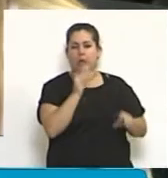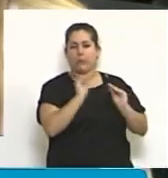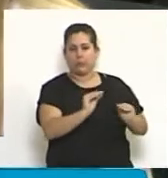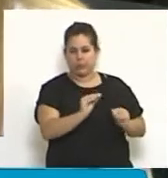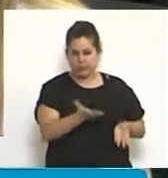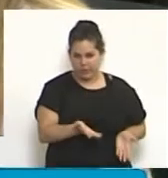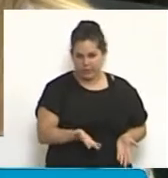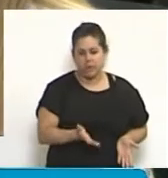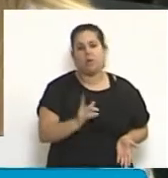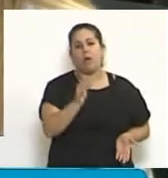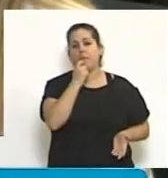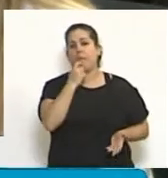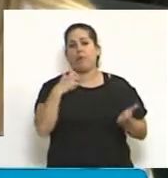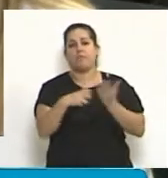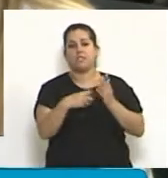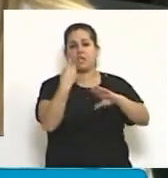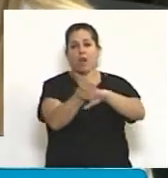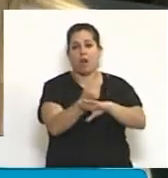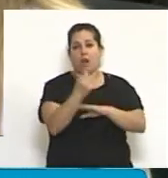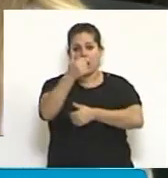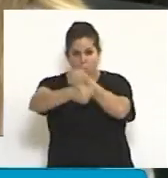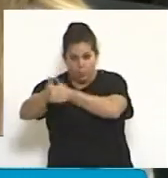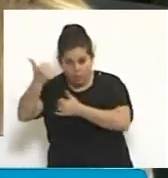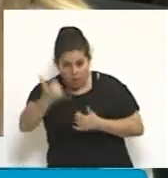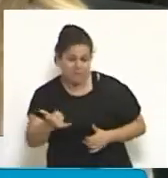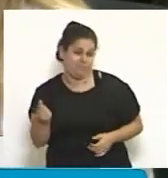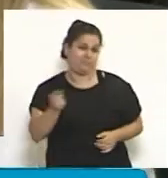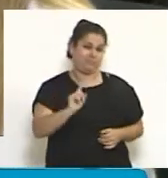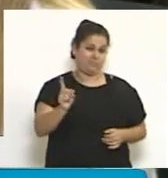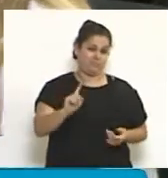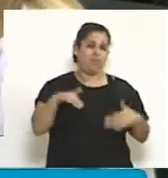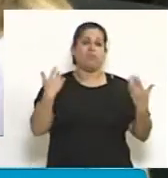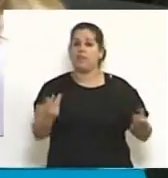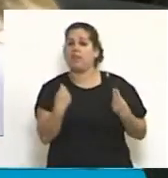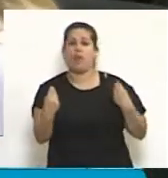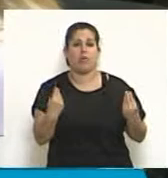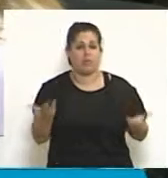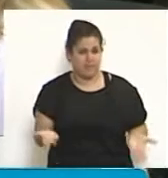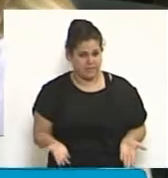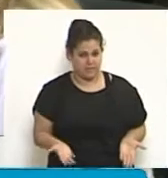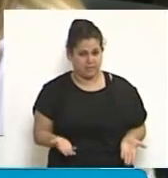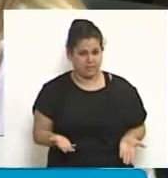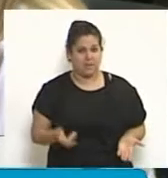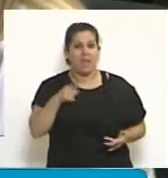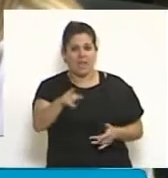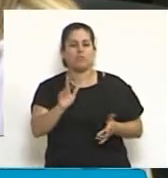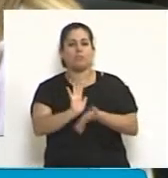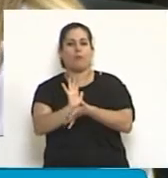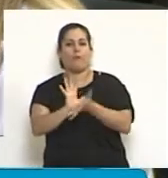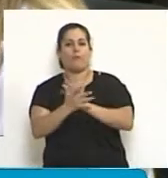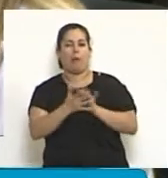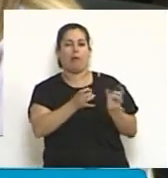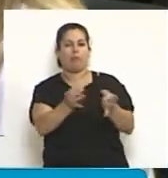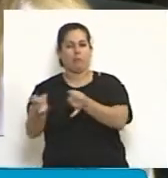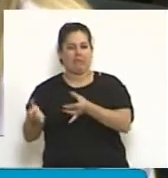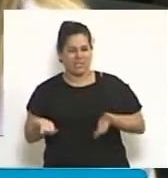¿Acaso los auxiliares fiscales son designados por concurso? No. Entonces, ¿qué es lo que ocurre? ¿Qué es lo que se hace? Bueno, contaminemos el Ministerio